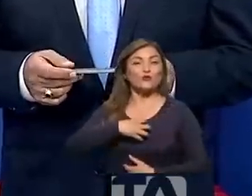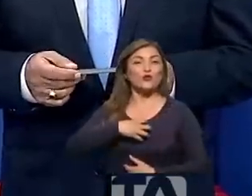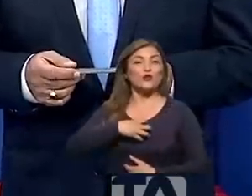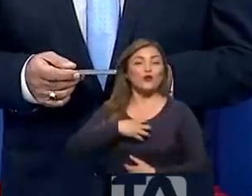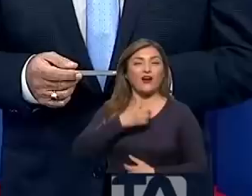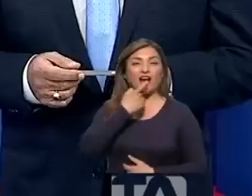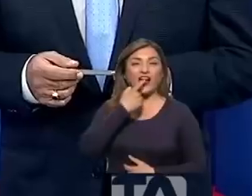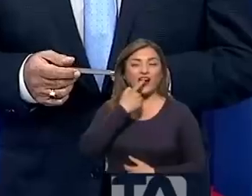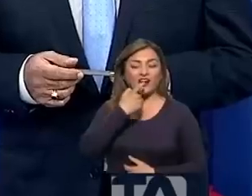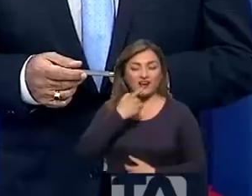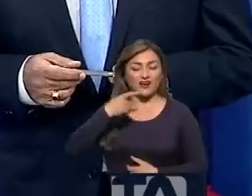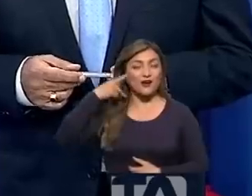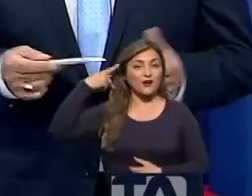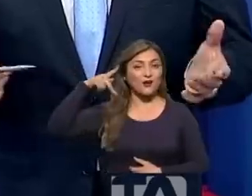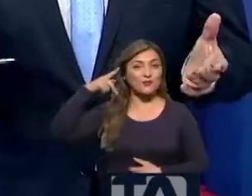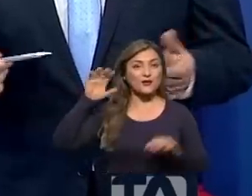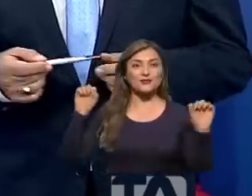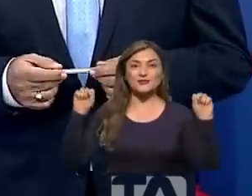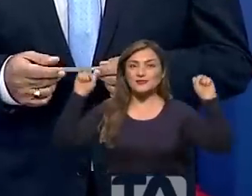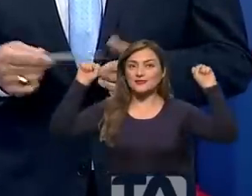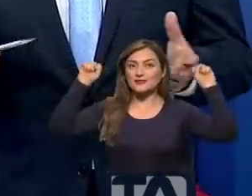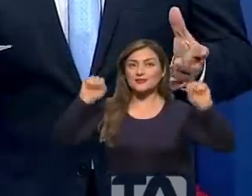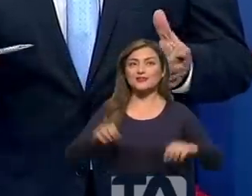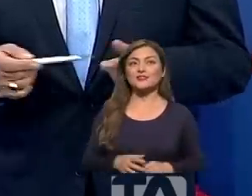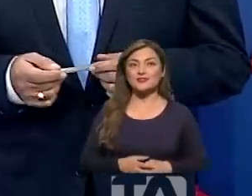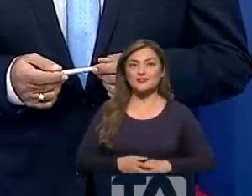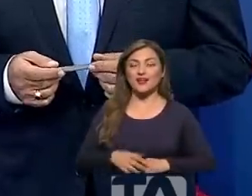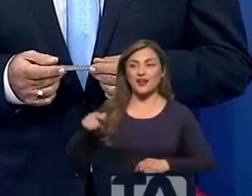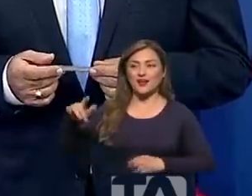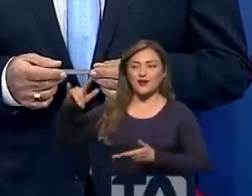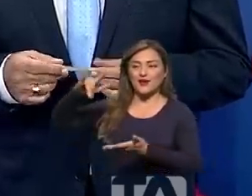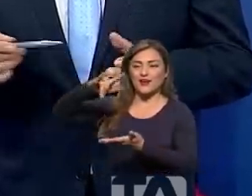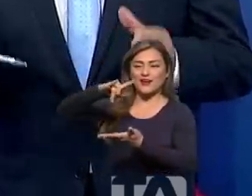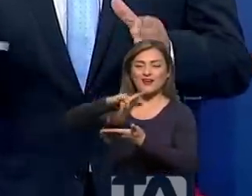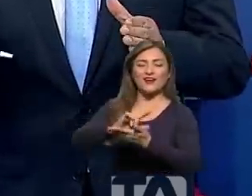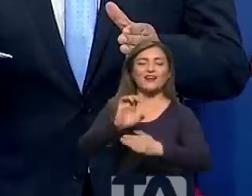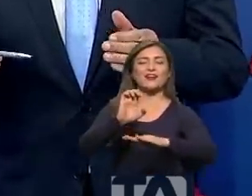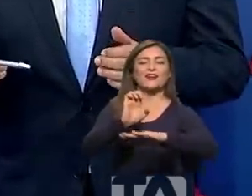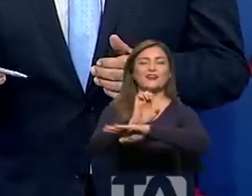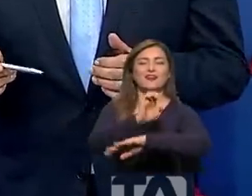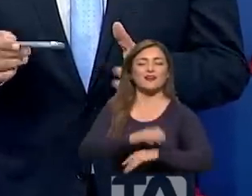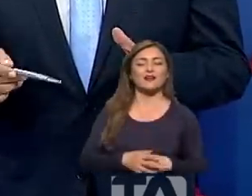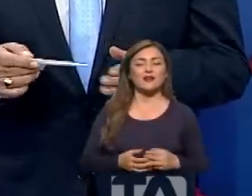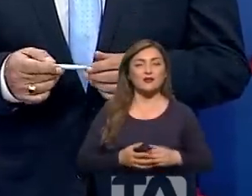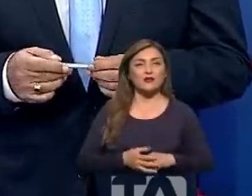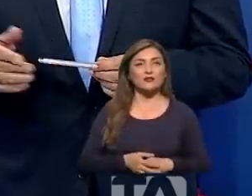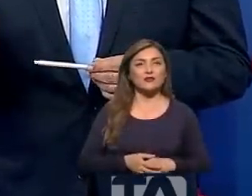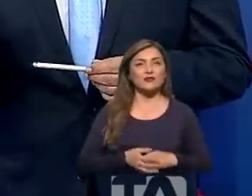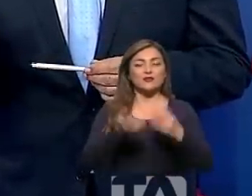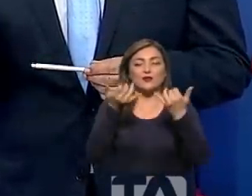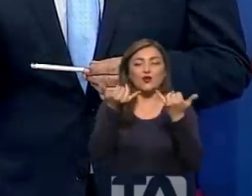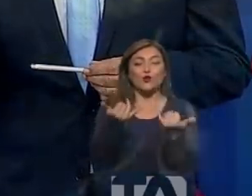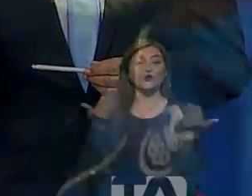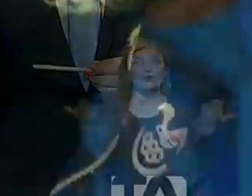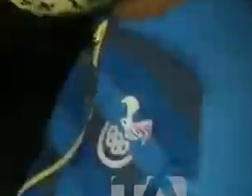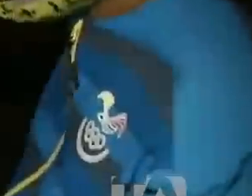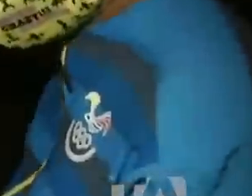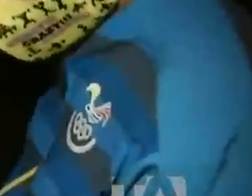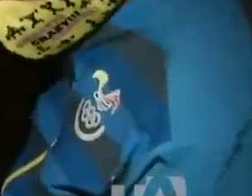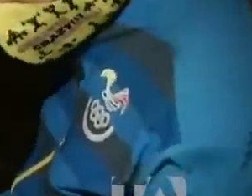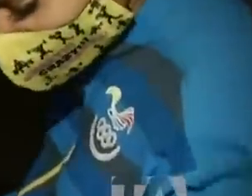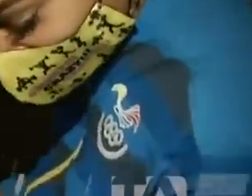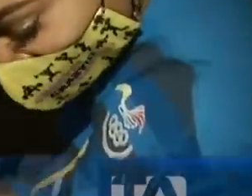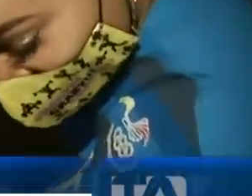en levantamiento de pesas. Llegaron las pesistas ecuatorianas, en este momento están recorriendo